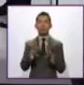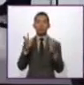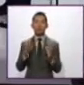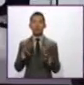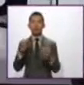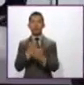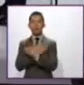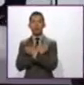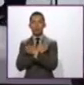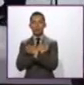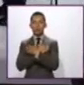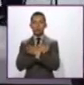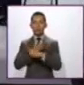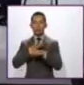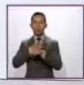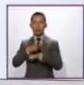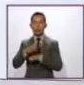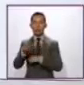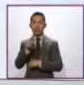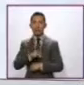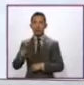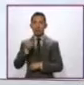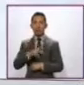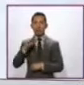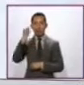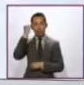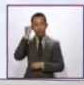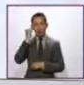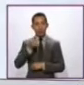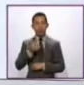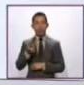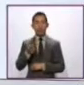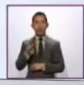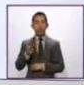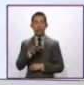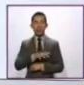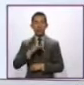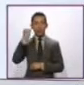educación en el Estado hacia los pueblos y las comunidades